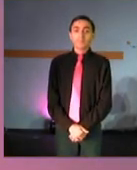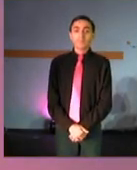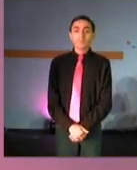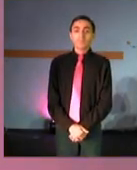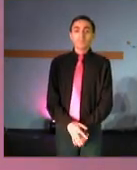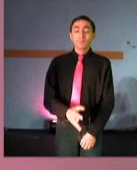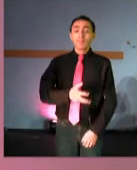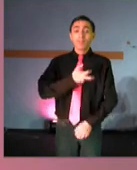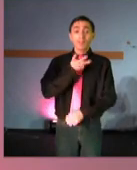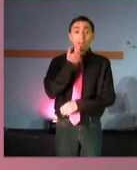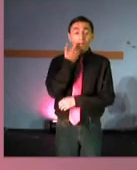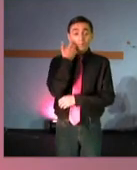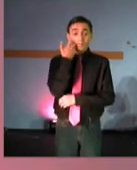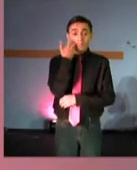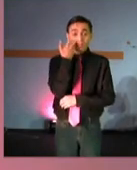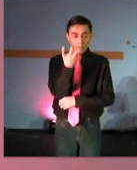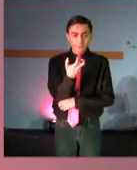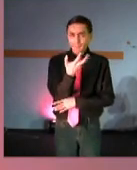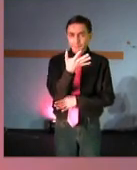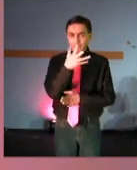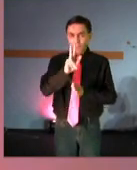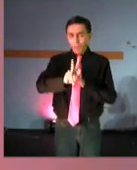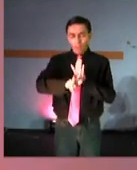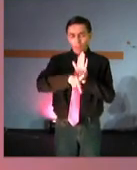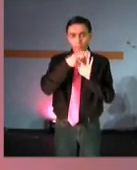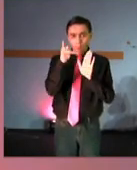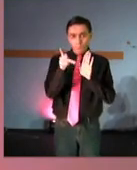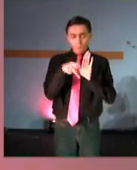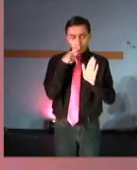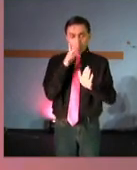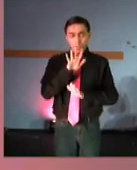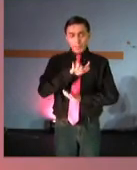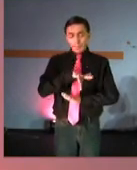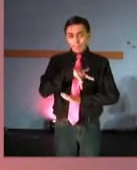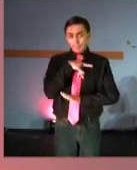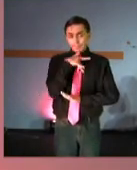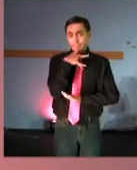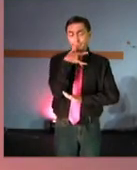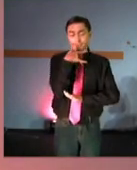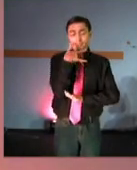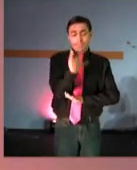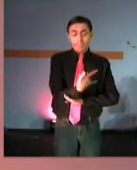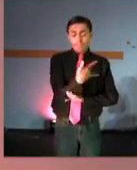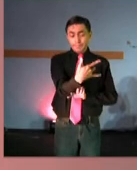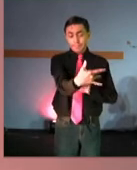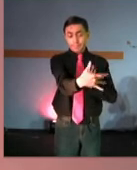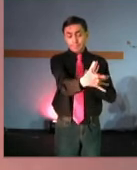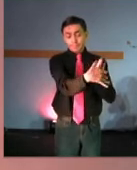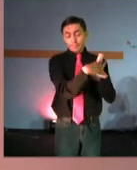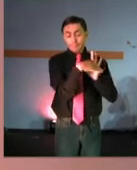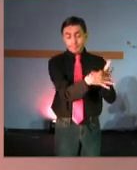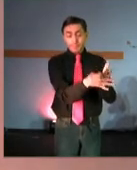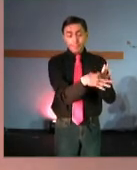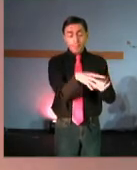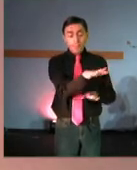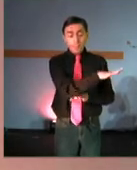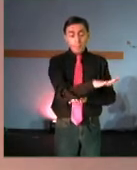reiterar con esta introducción nuestra solidaridad con ese pueblo